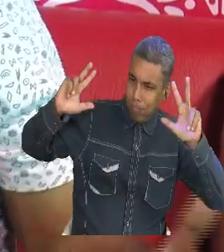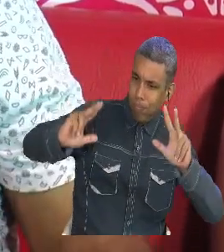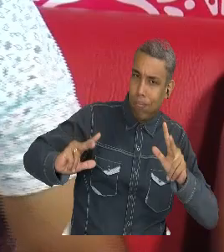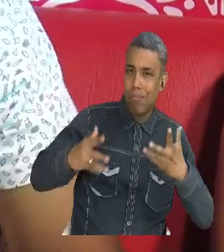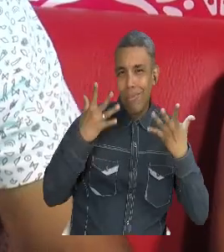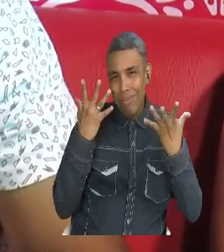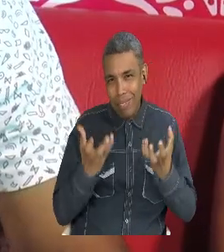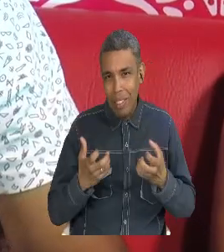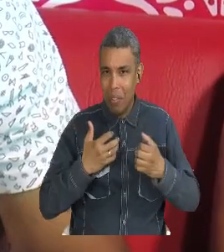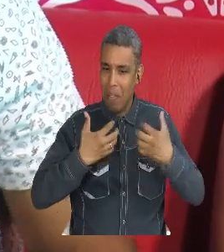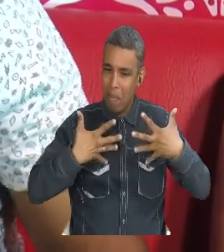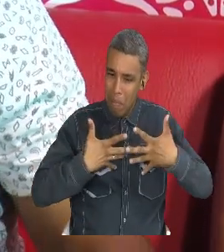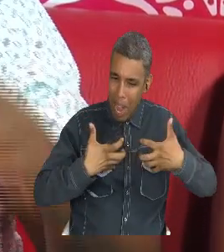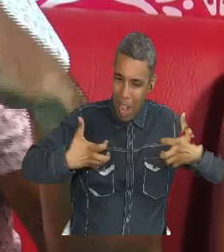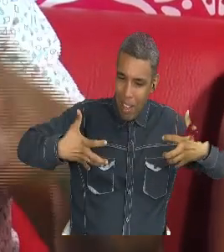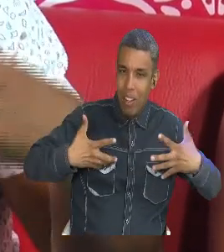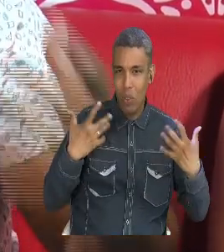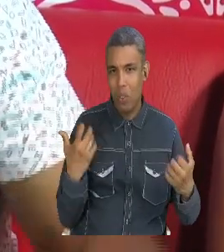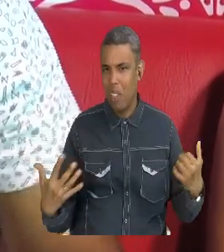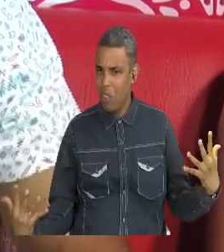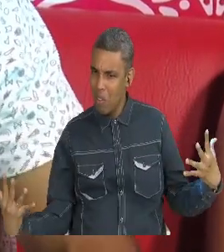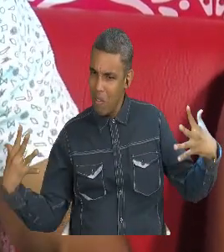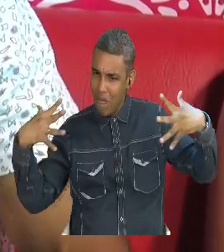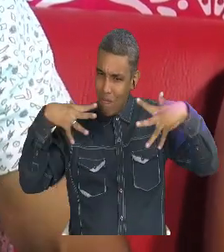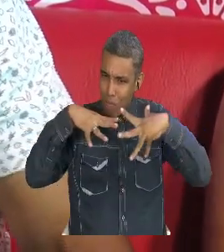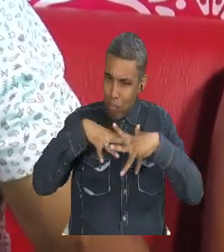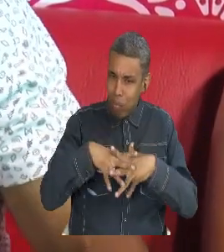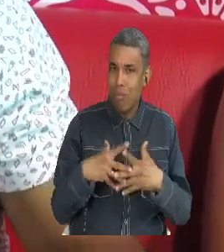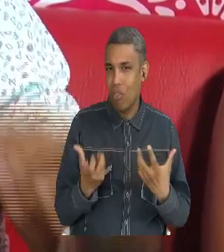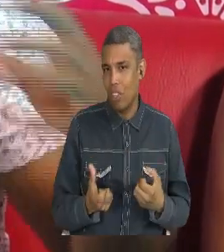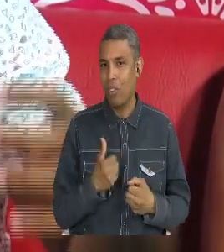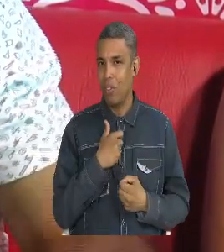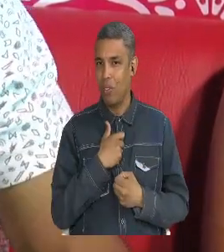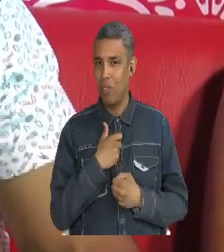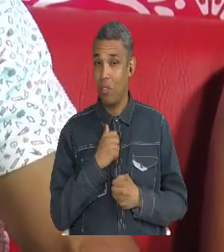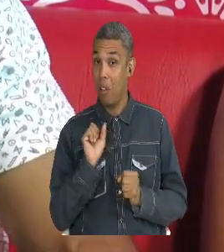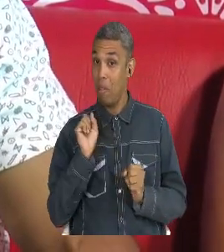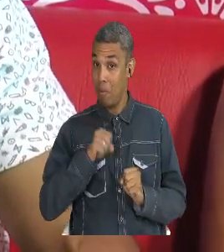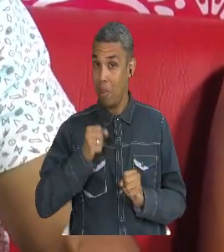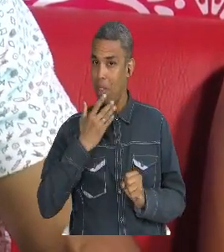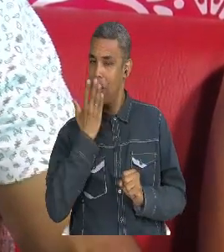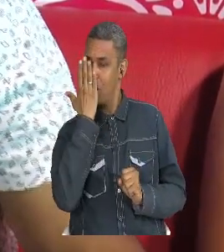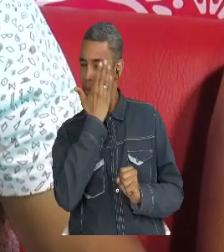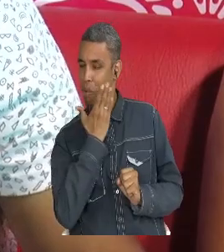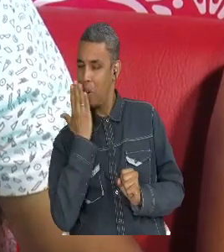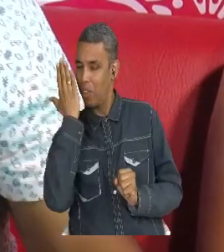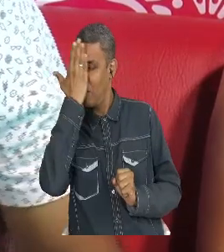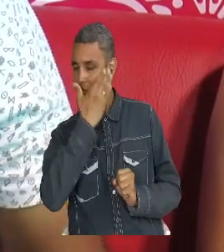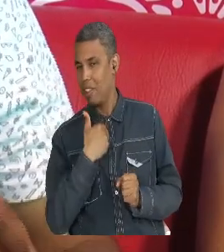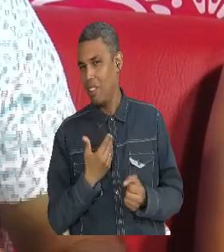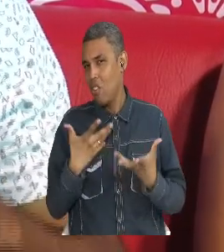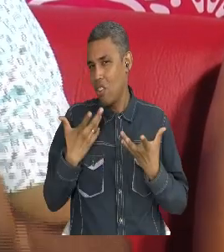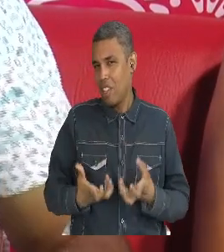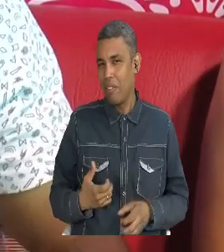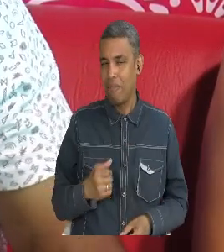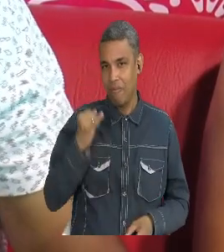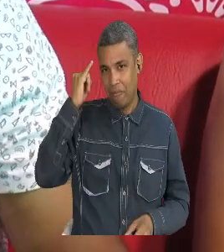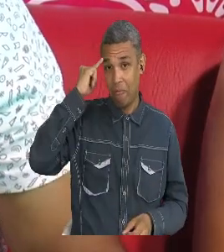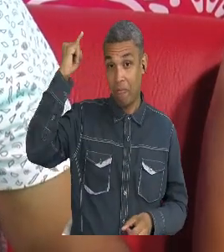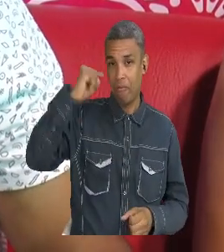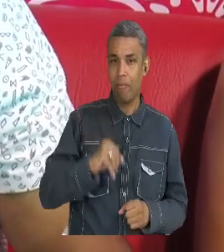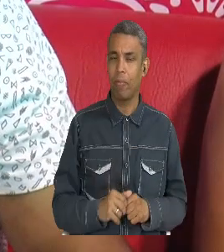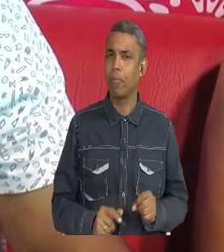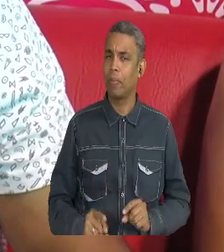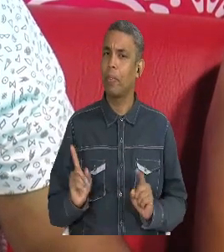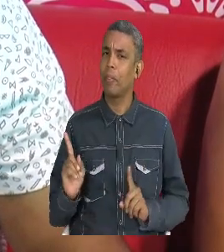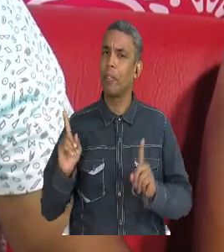canciones con Brian y mirando a ver qué podemos explorar ahí con las letras. Tenemos también una canción